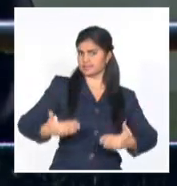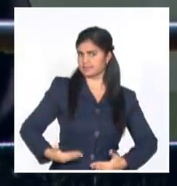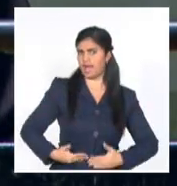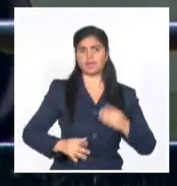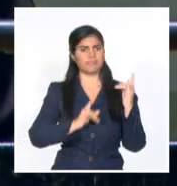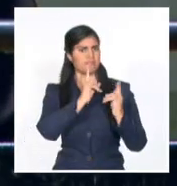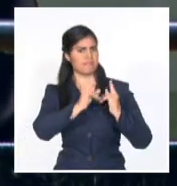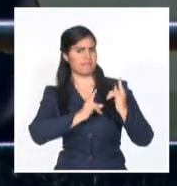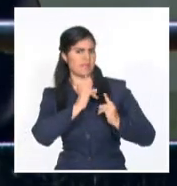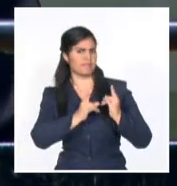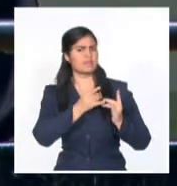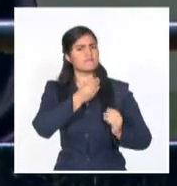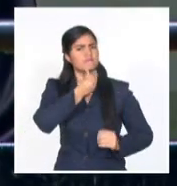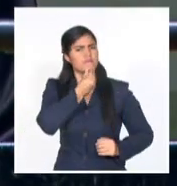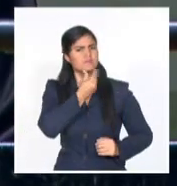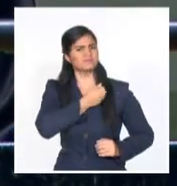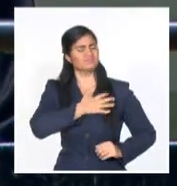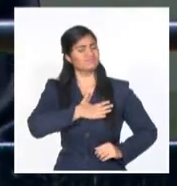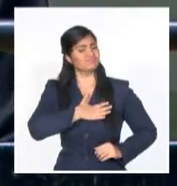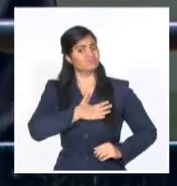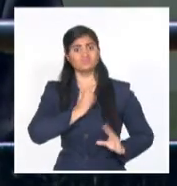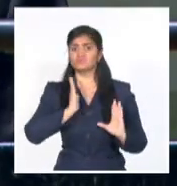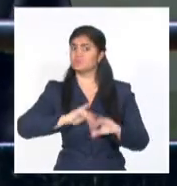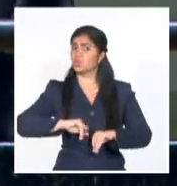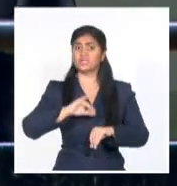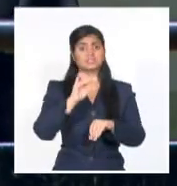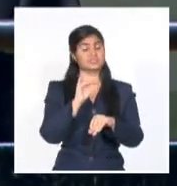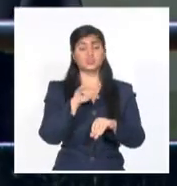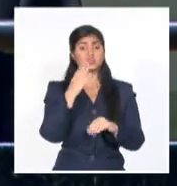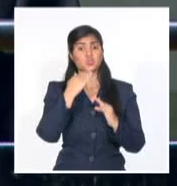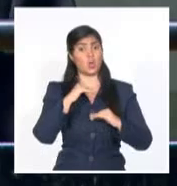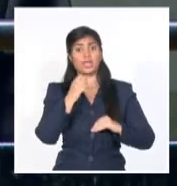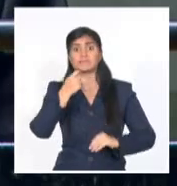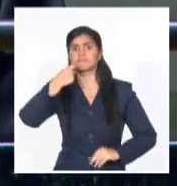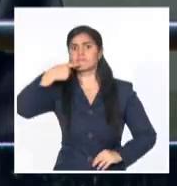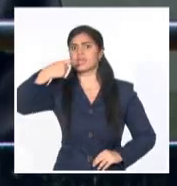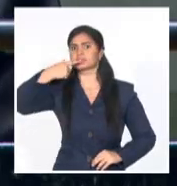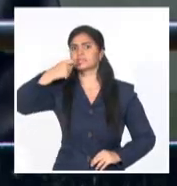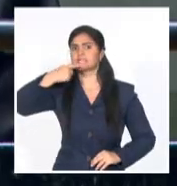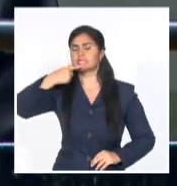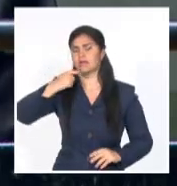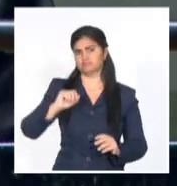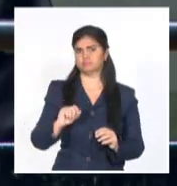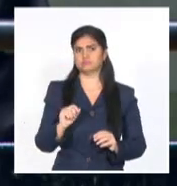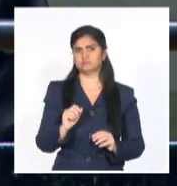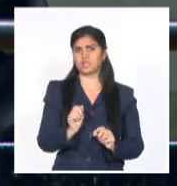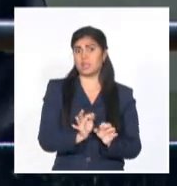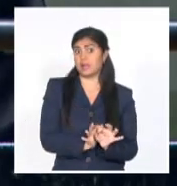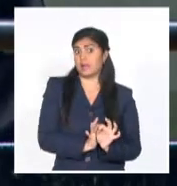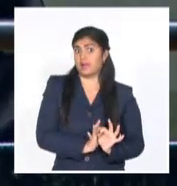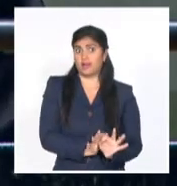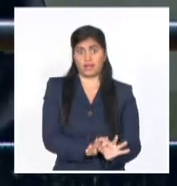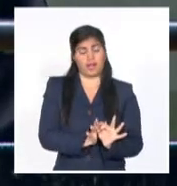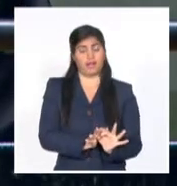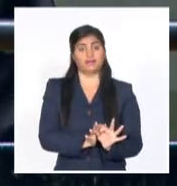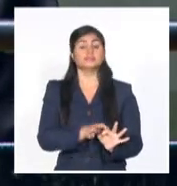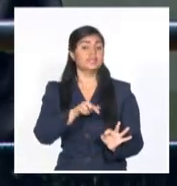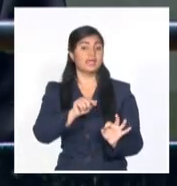son lastimados por la falta o inestabilidad de medicamentos de uso